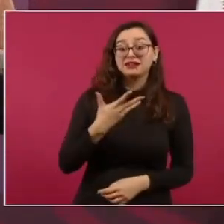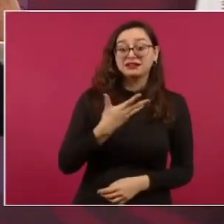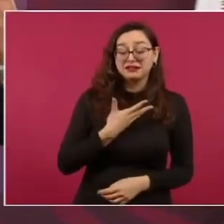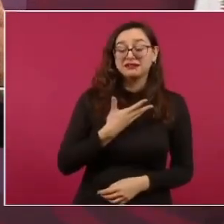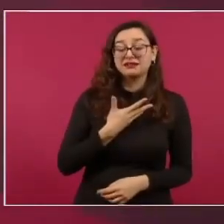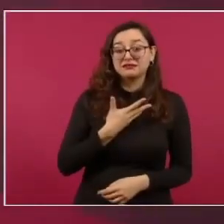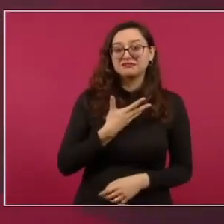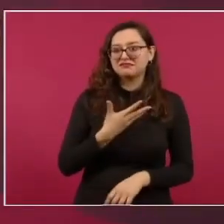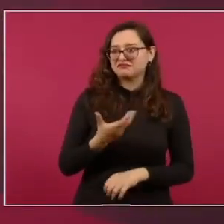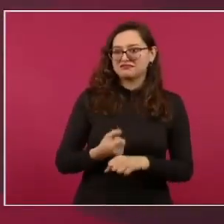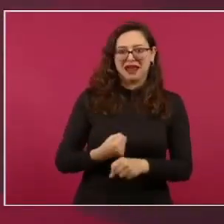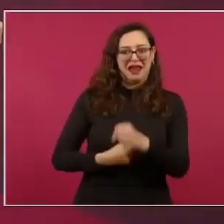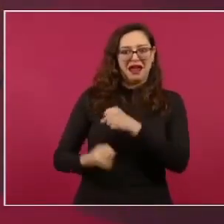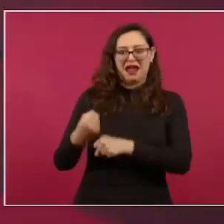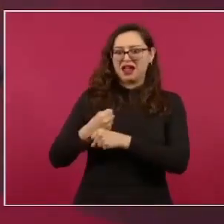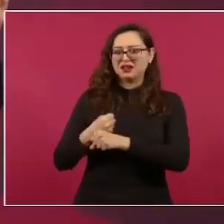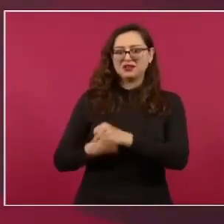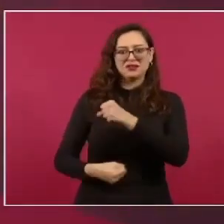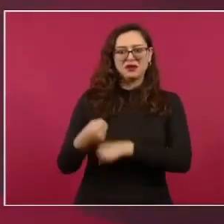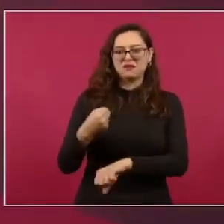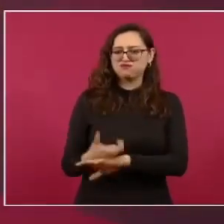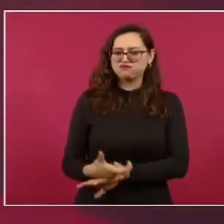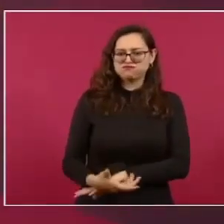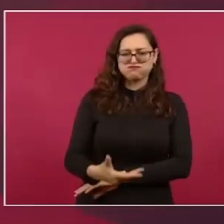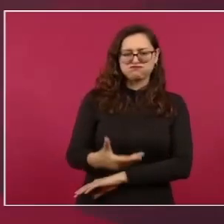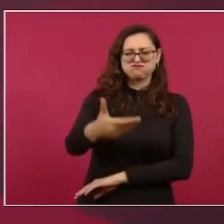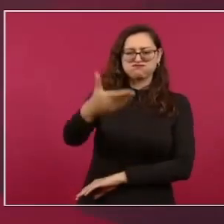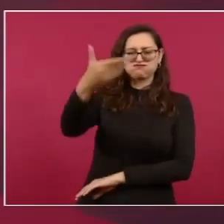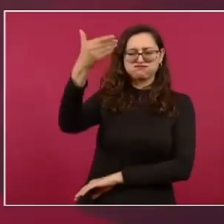todo lo que